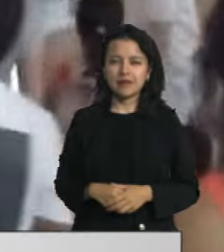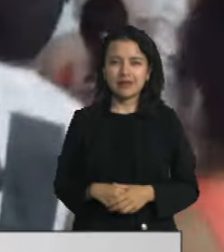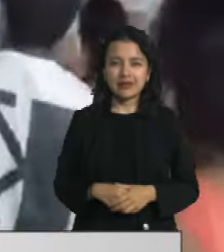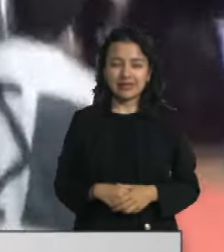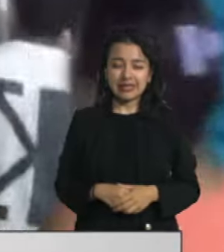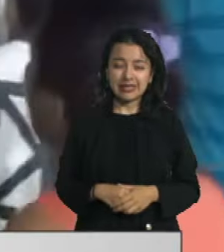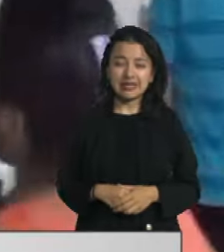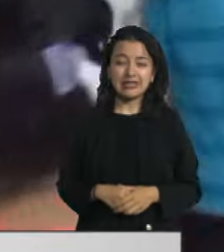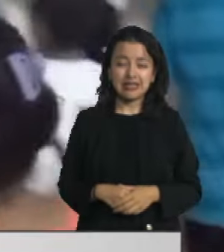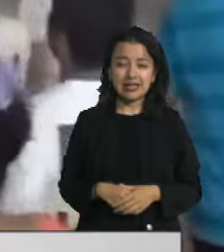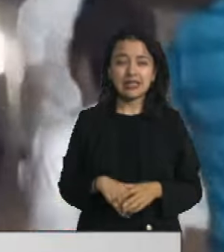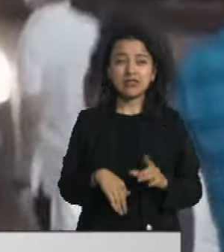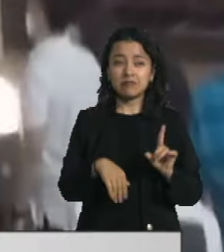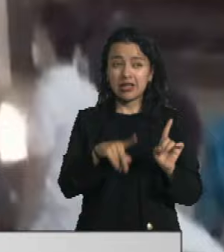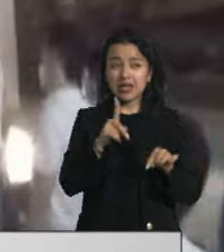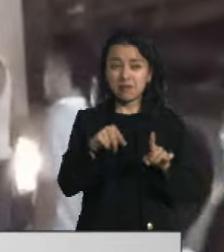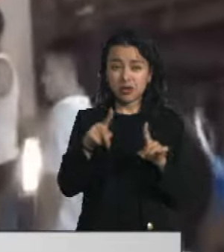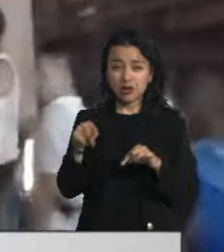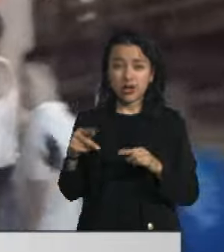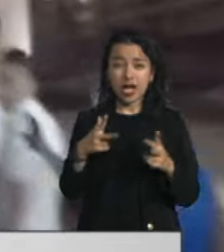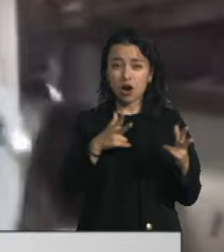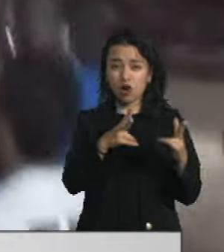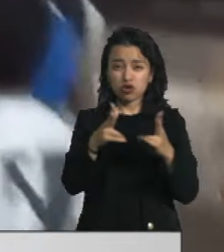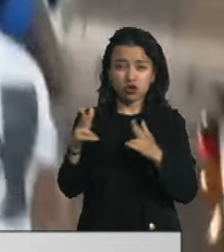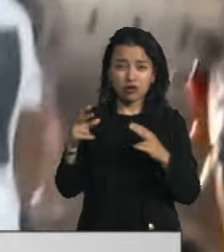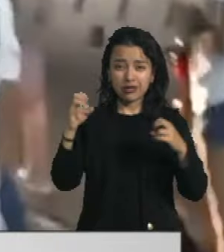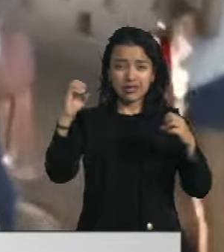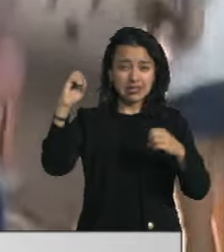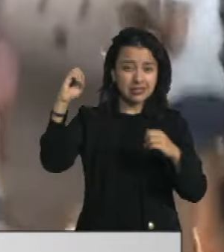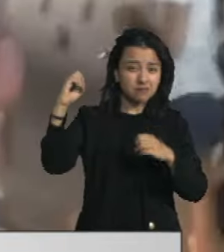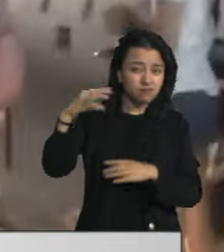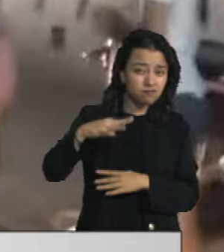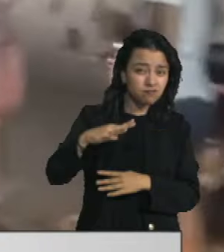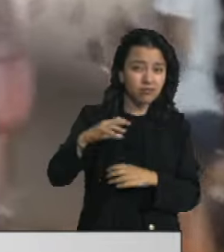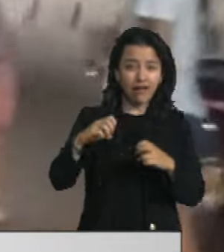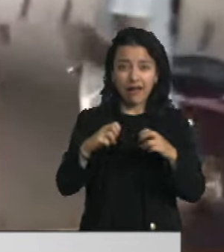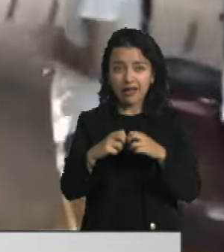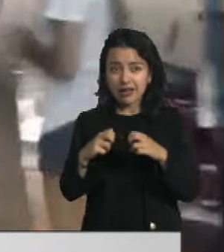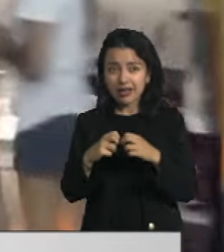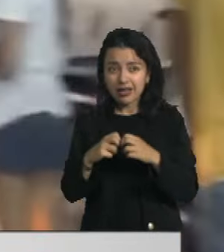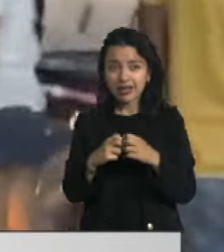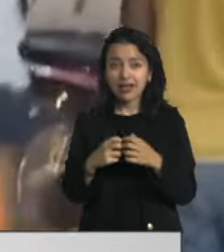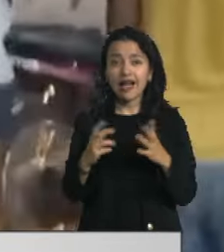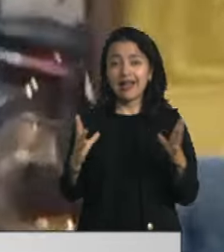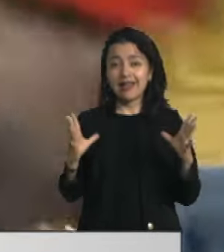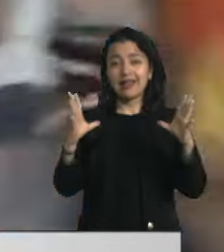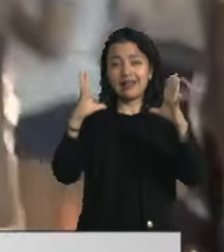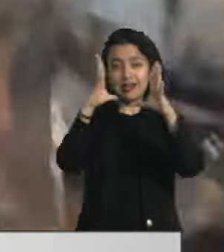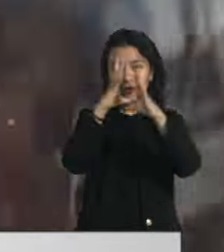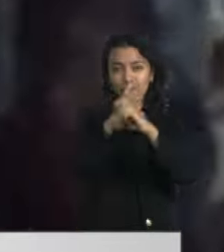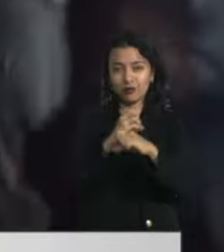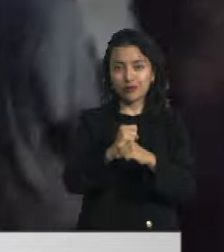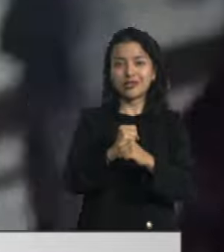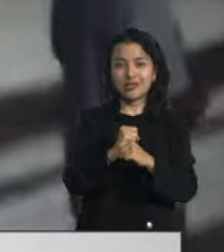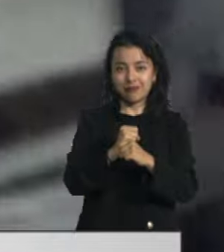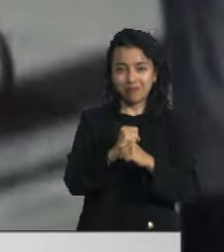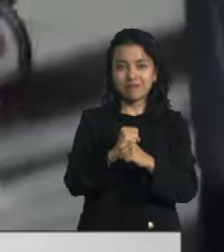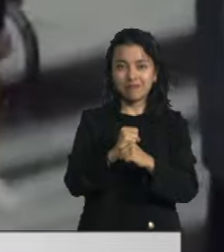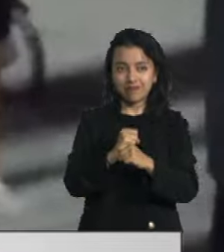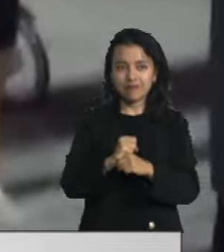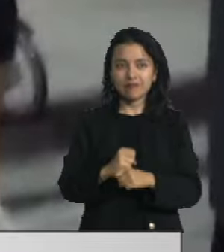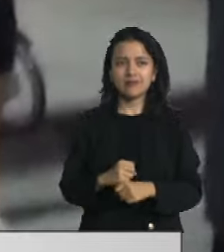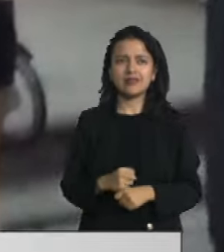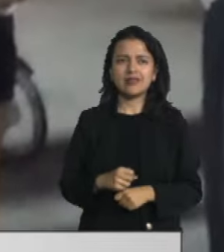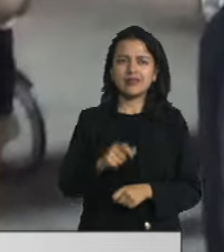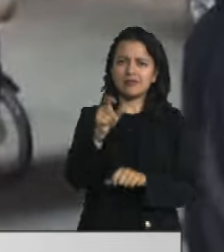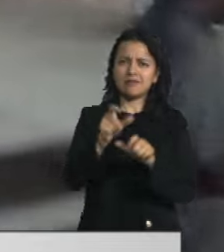La mayoría de los cortes de energía comenzaron en horario nocturno, lo que ha generado más inconformidad entre los afectados